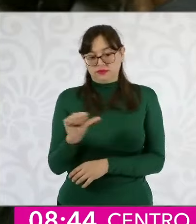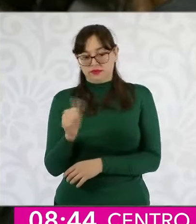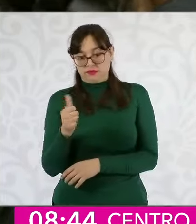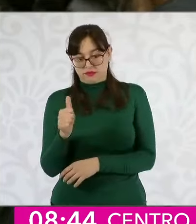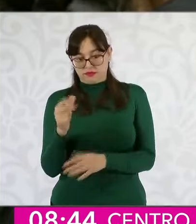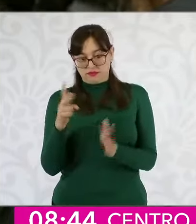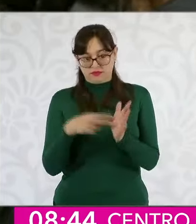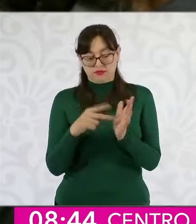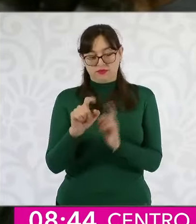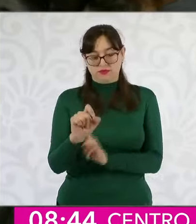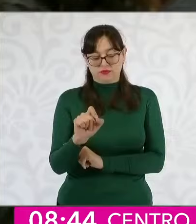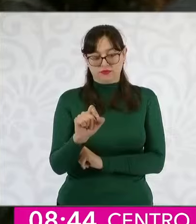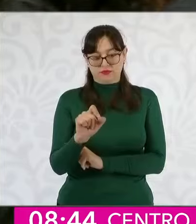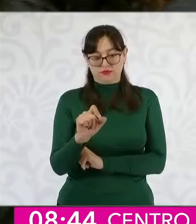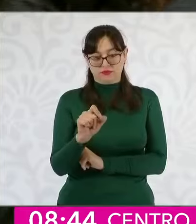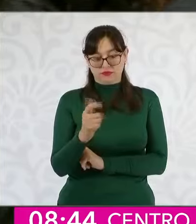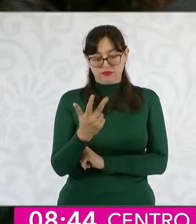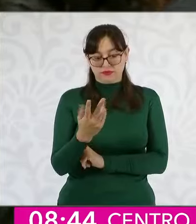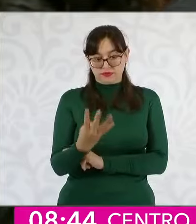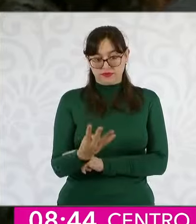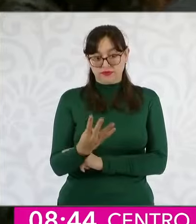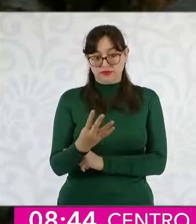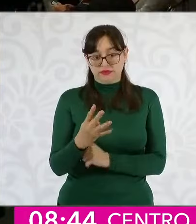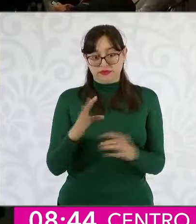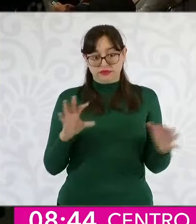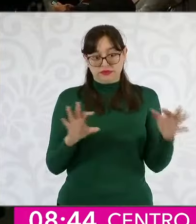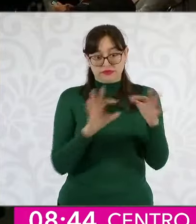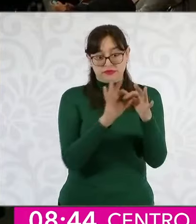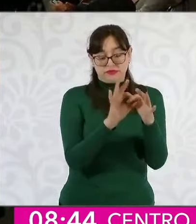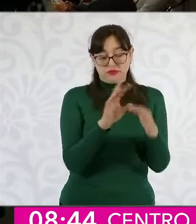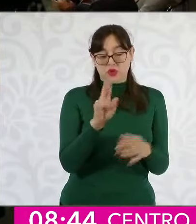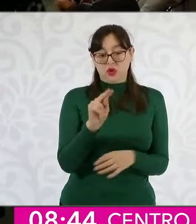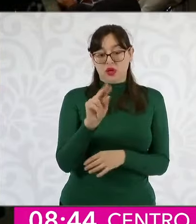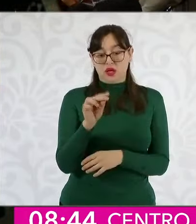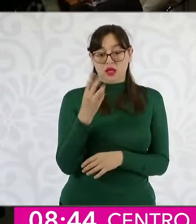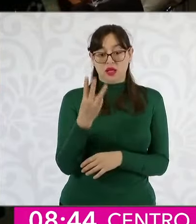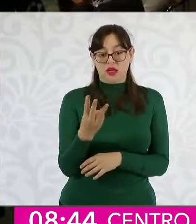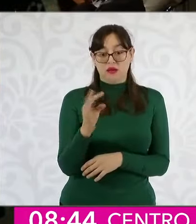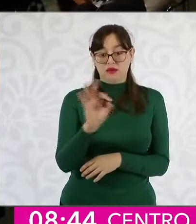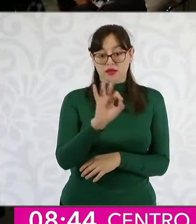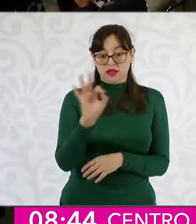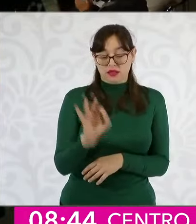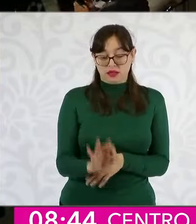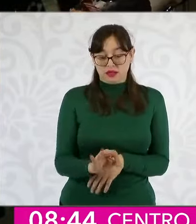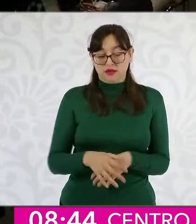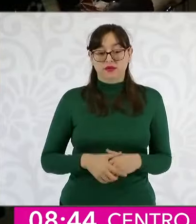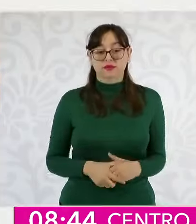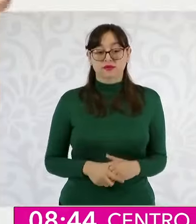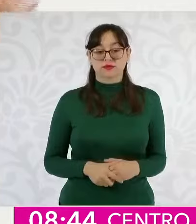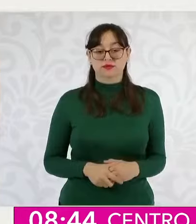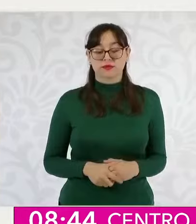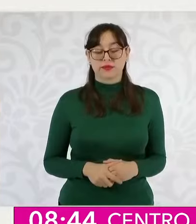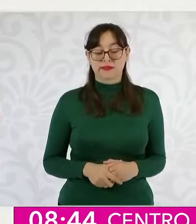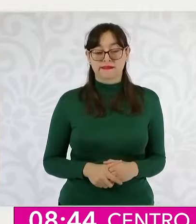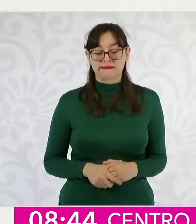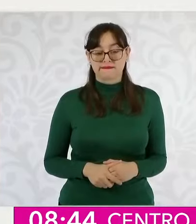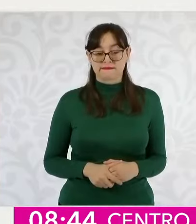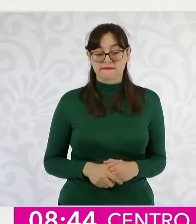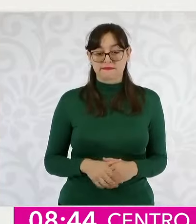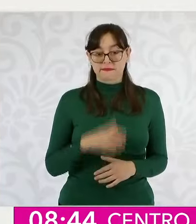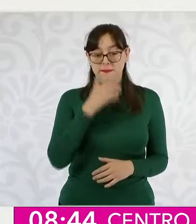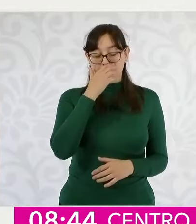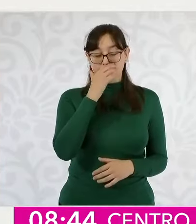pues dependemos en el 83%. Lo que estamos haciendo con la carta, con lo que